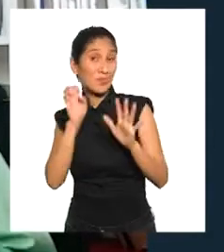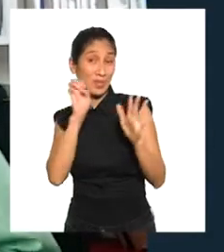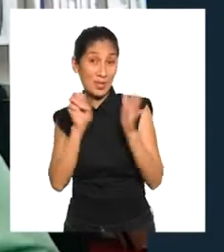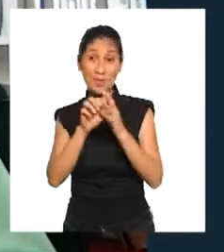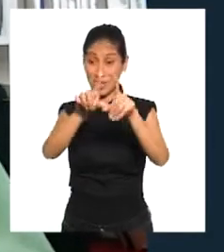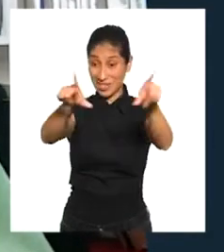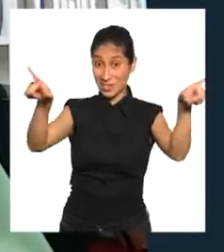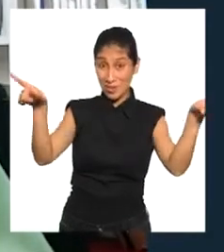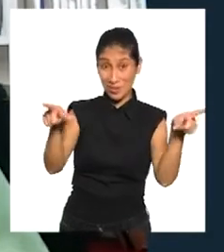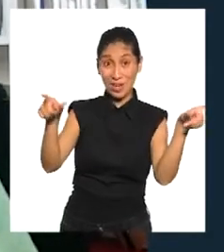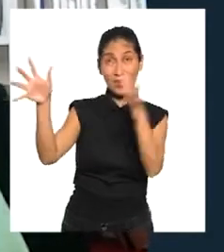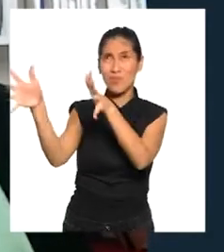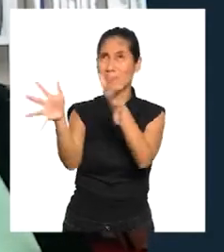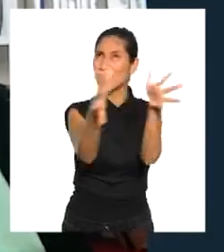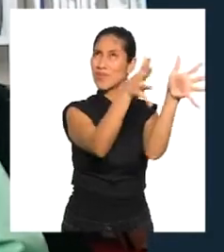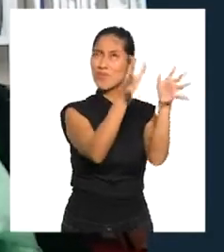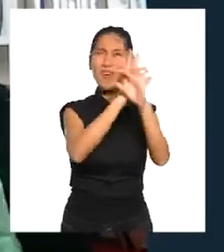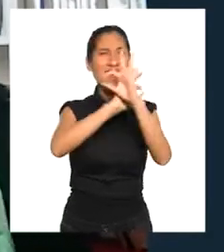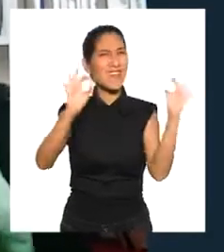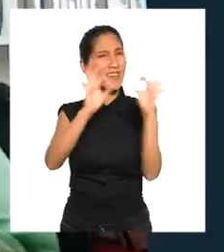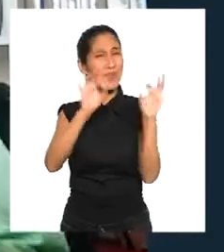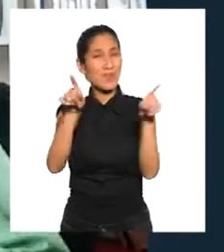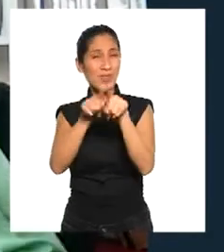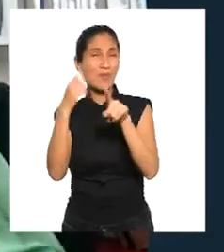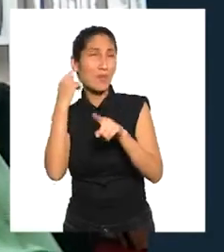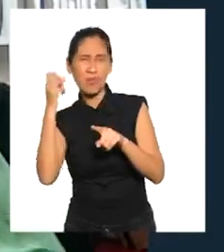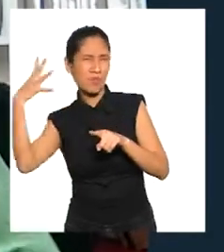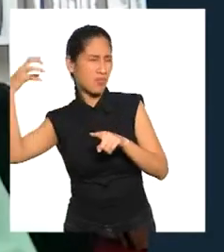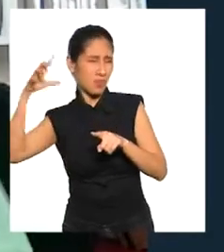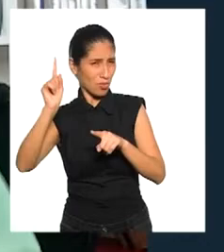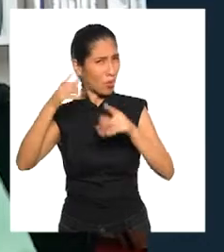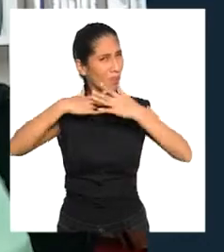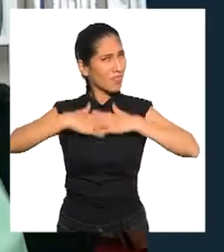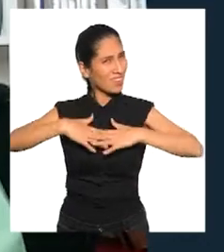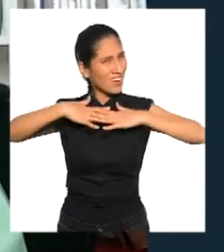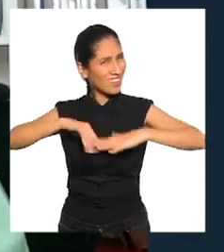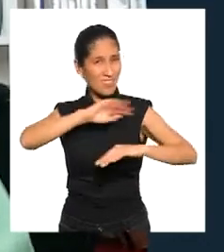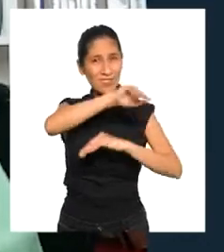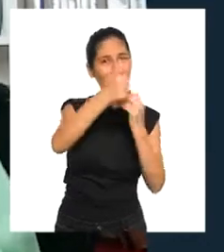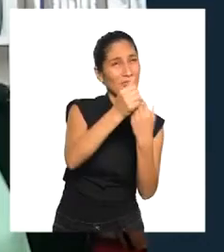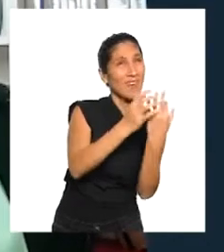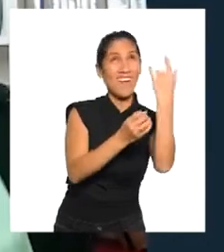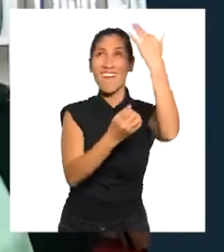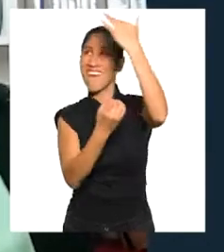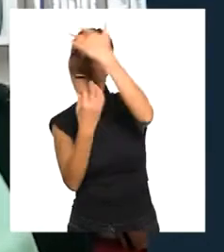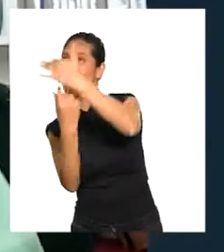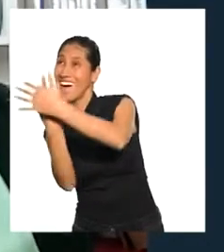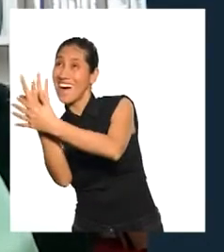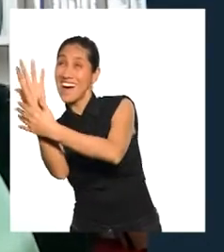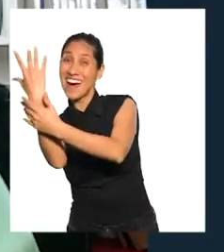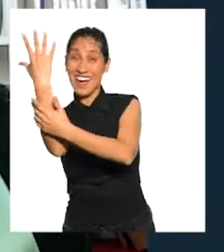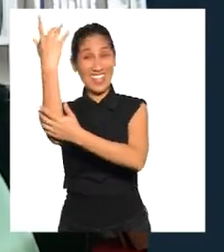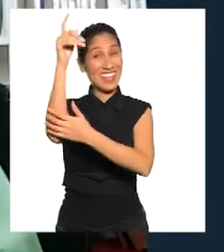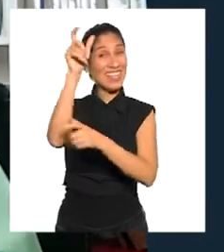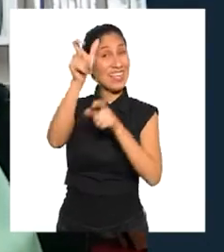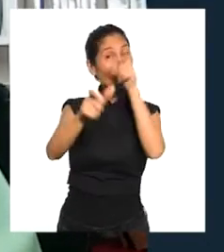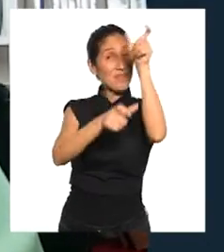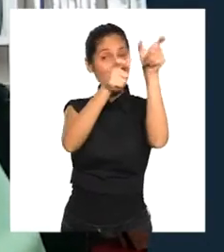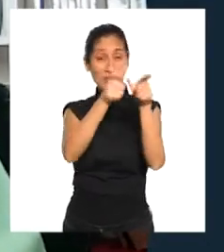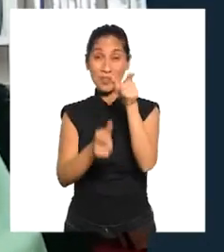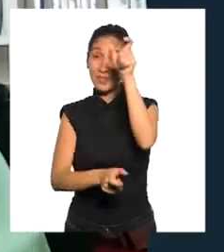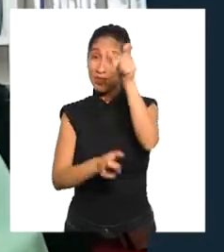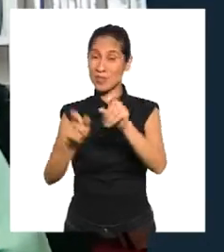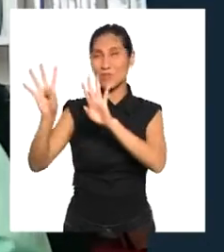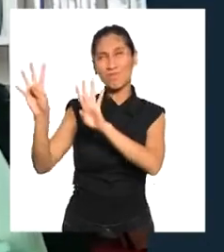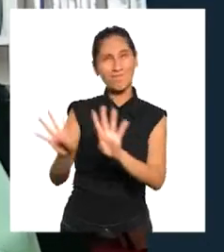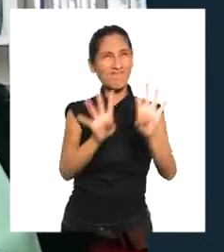limpio, no tiene mucha bulla, tiene una naturaleza dentro de la ciudad, va a ser una ciudad en donde voy a poder dormir